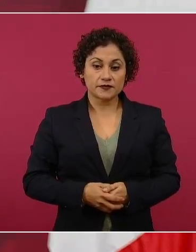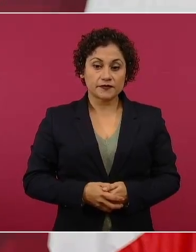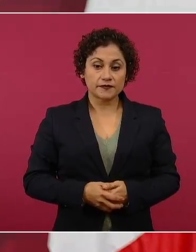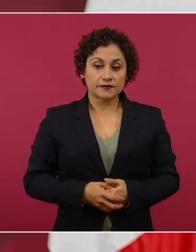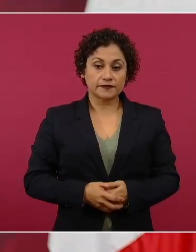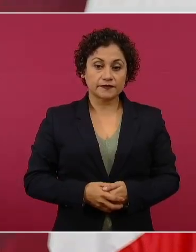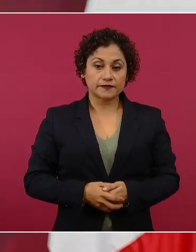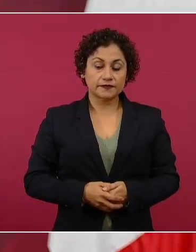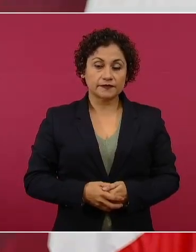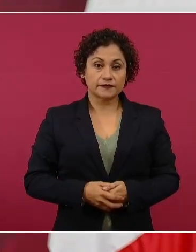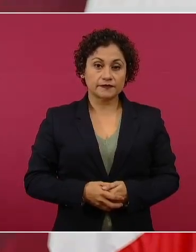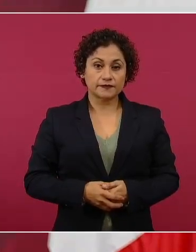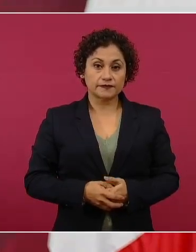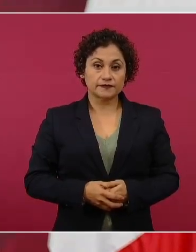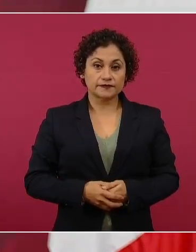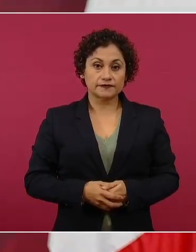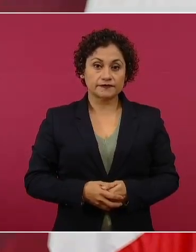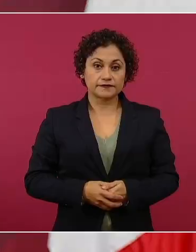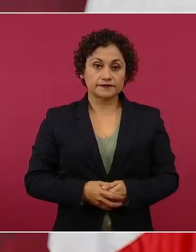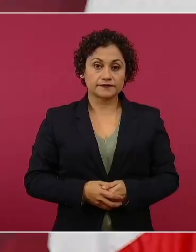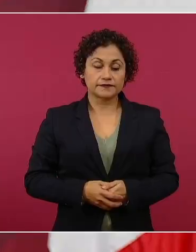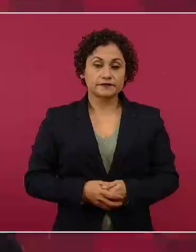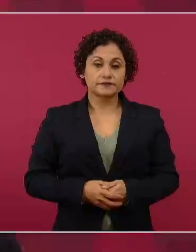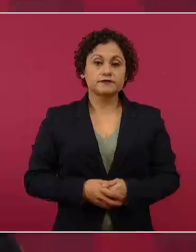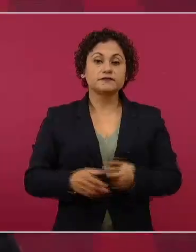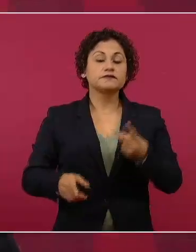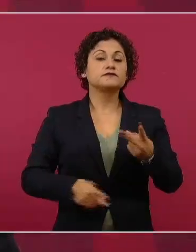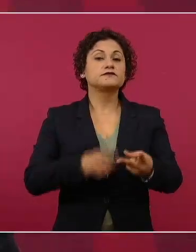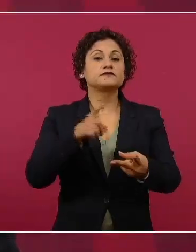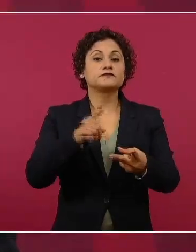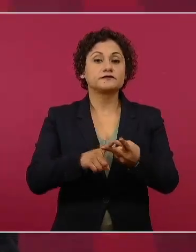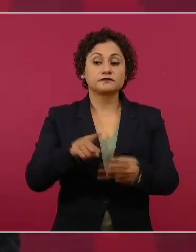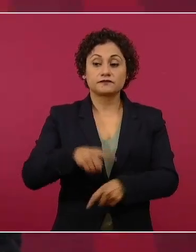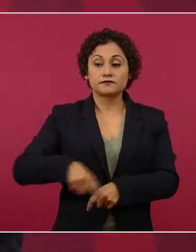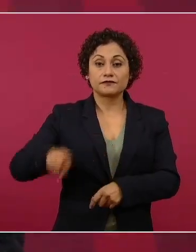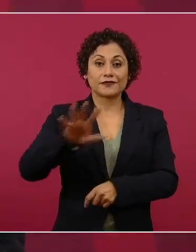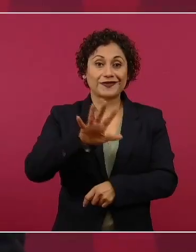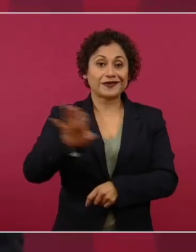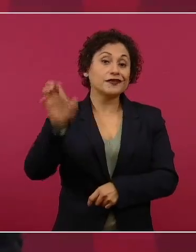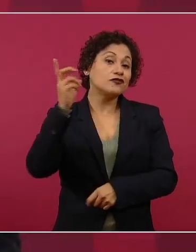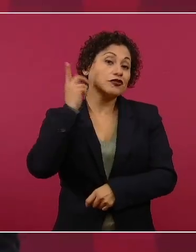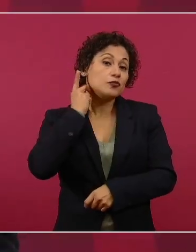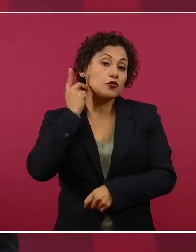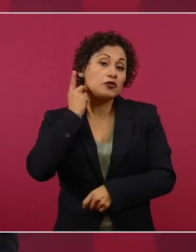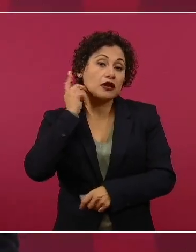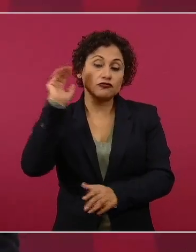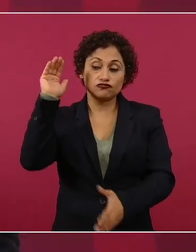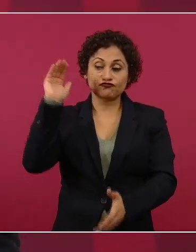no haya 500 diputados, sino 300,